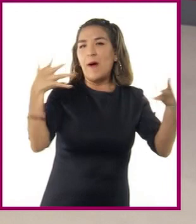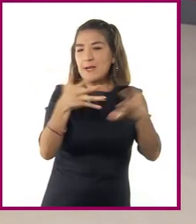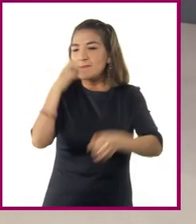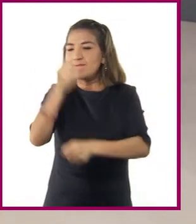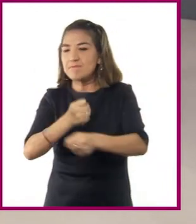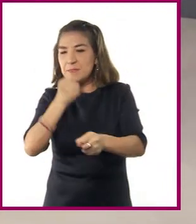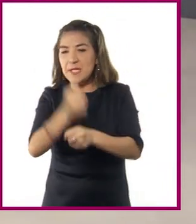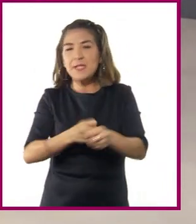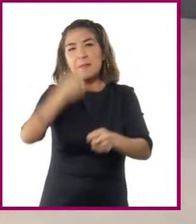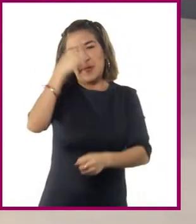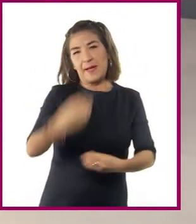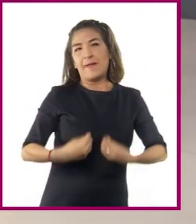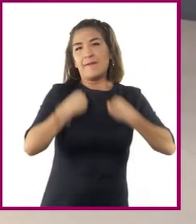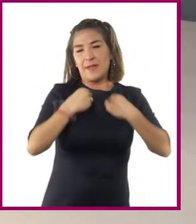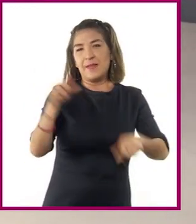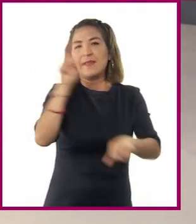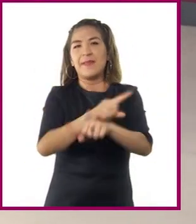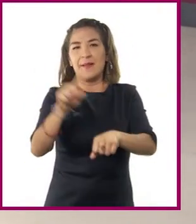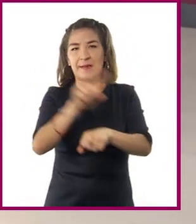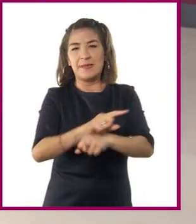en la vida cotidiana.